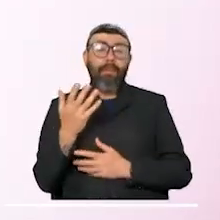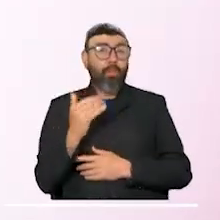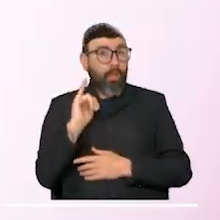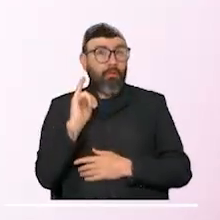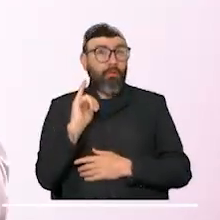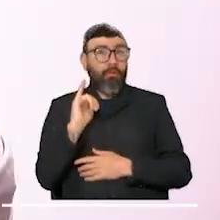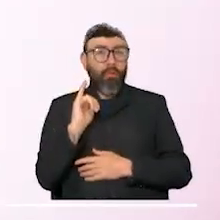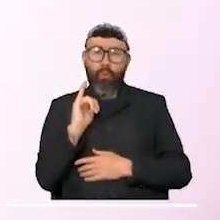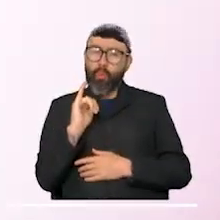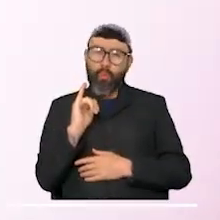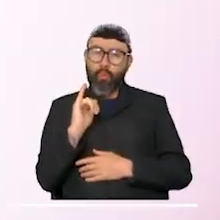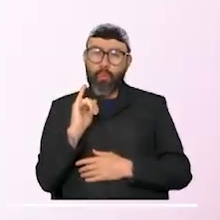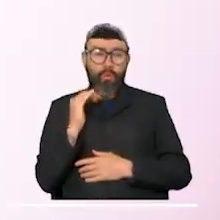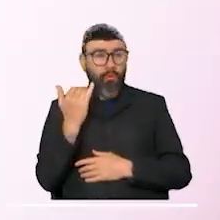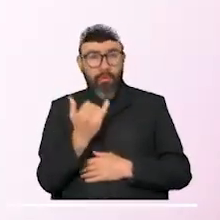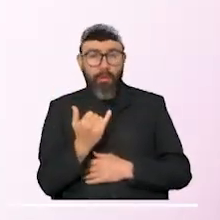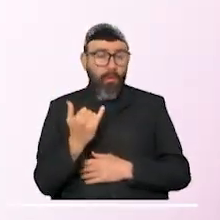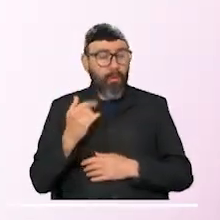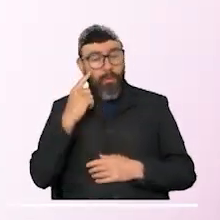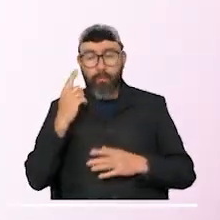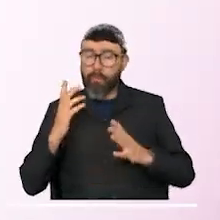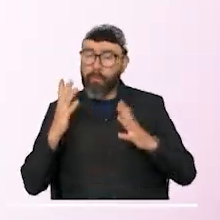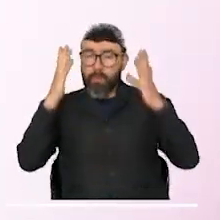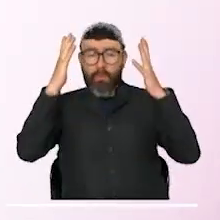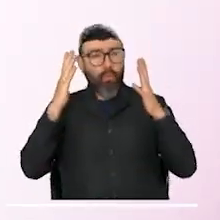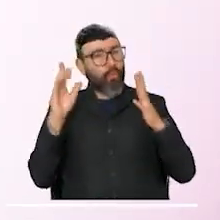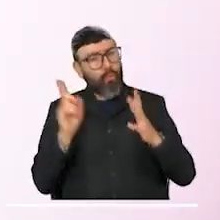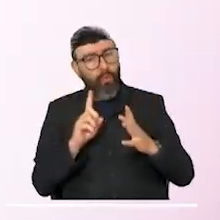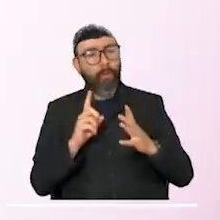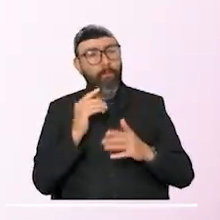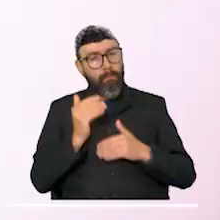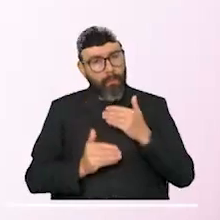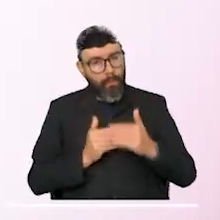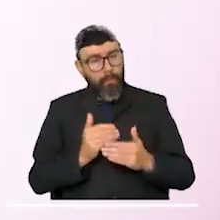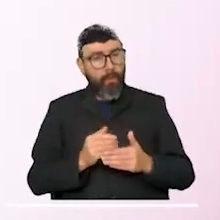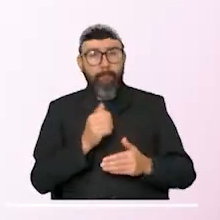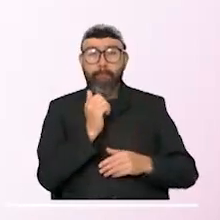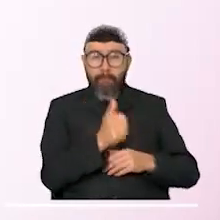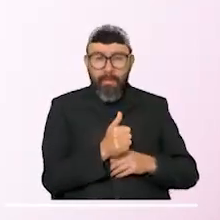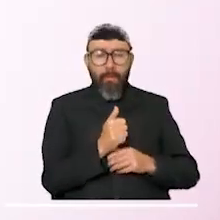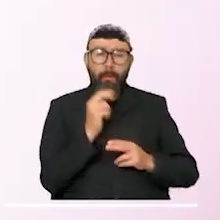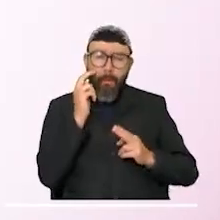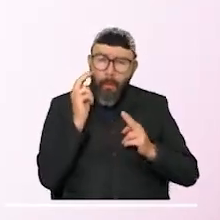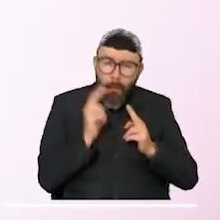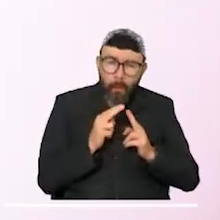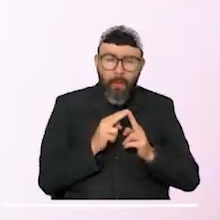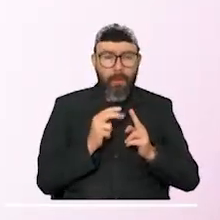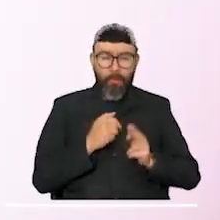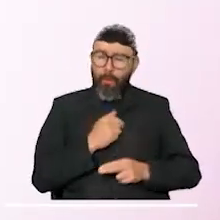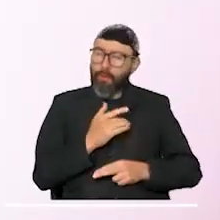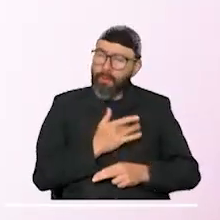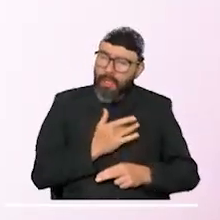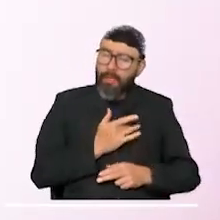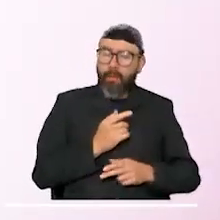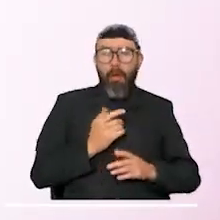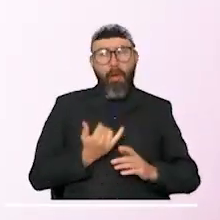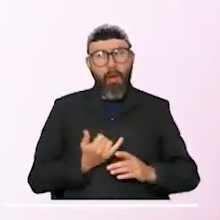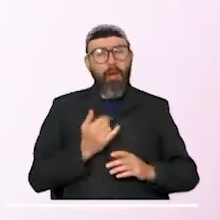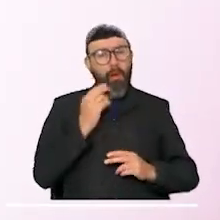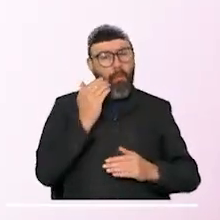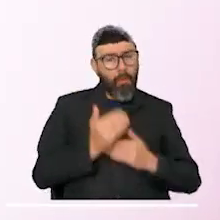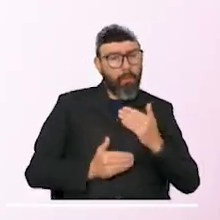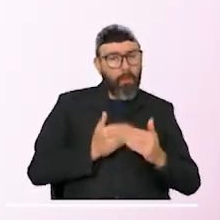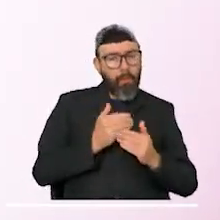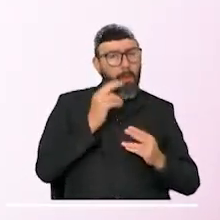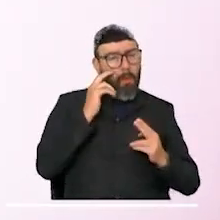de una Pues el orgasmo mágico no resulta que eso ocurre es a través de la construcción y de lo que yo he sentido desde mi reconocimiento Entonces cuando